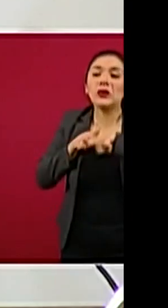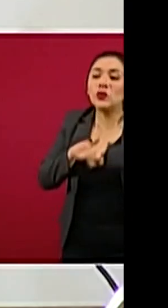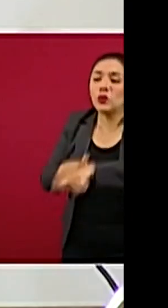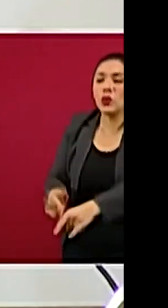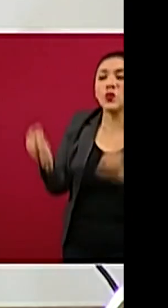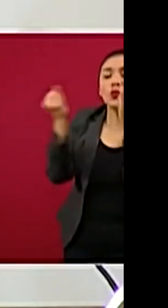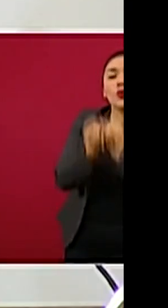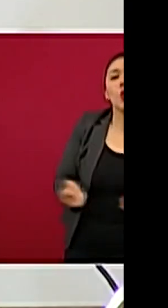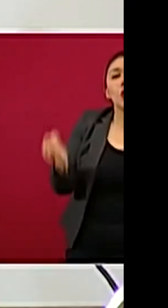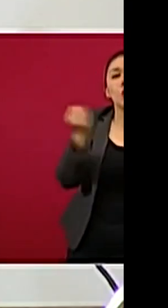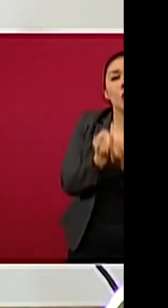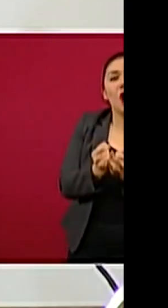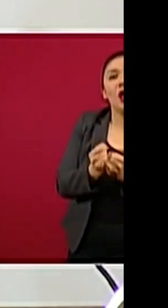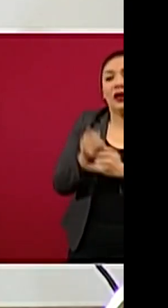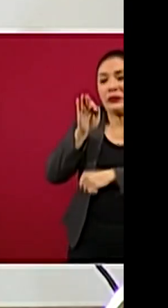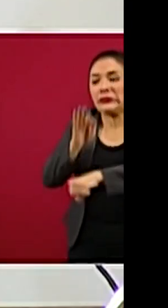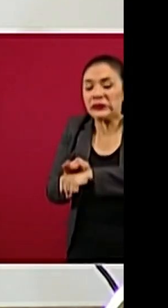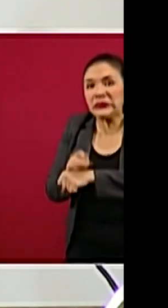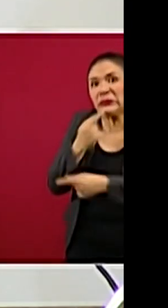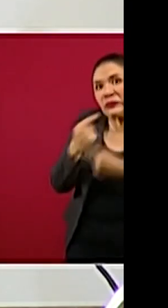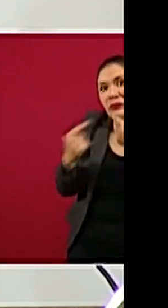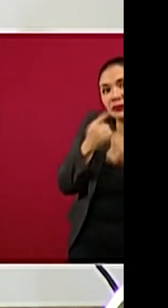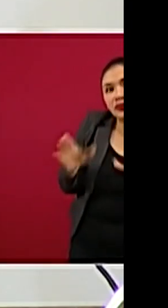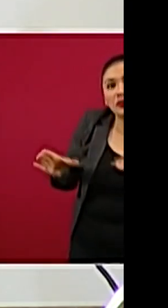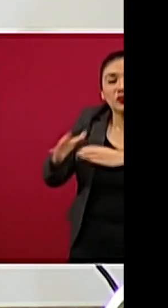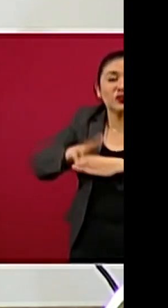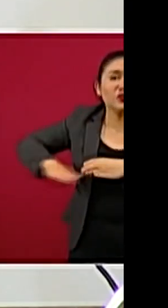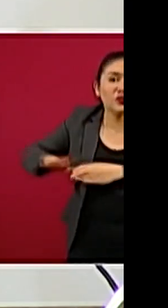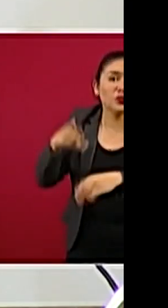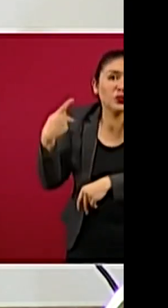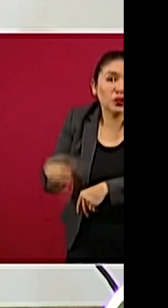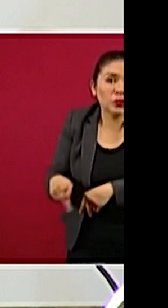conservar privilegios.